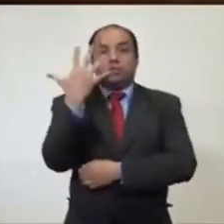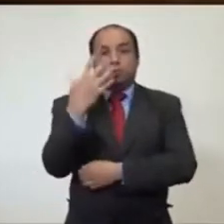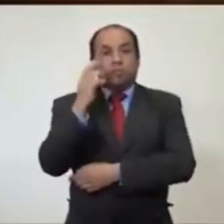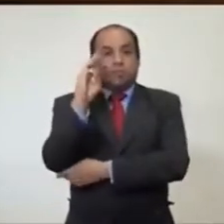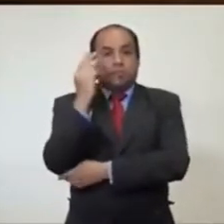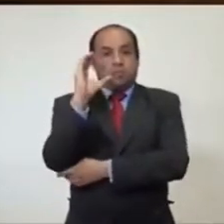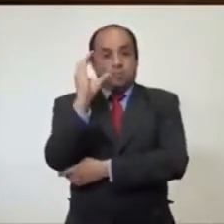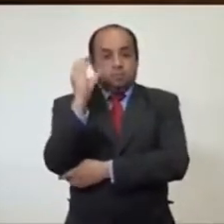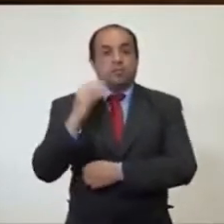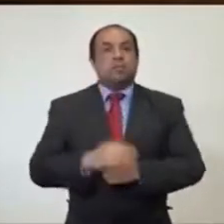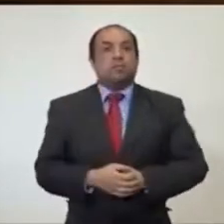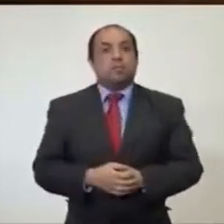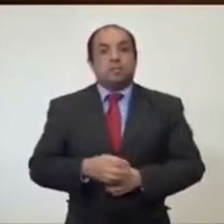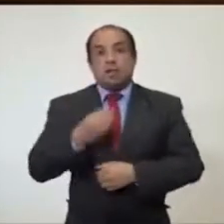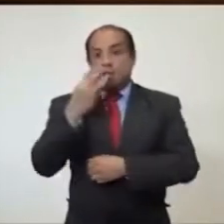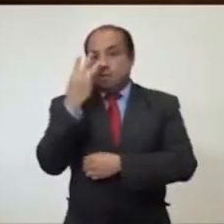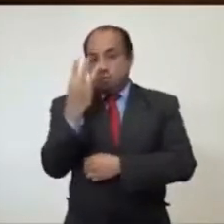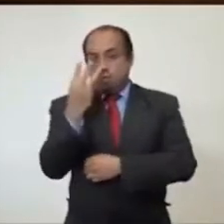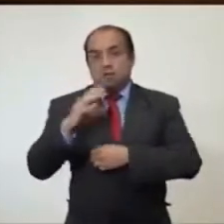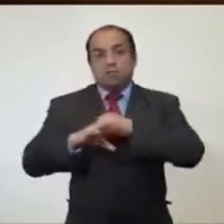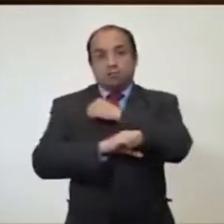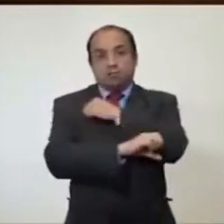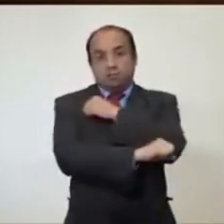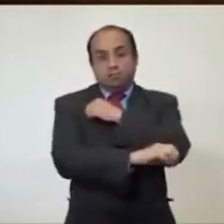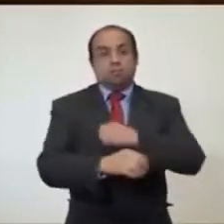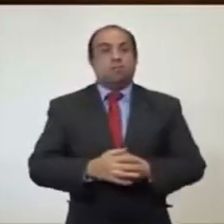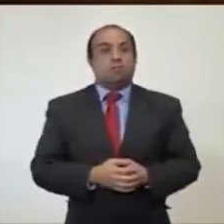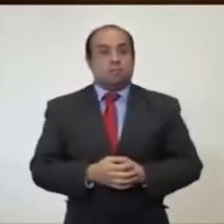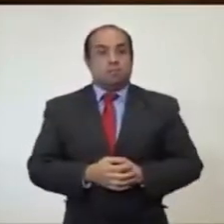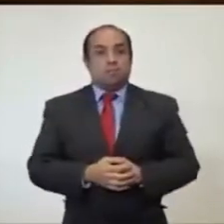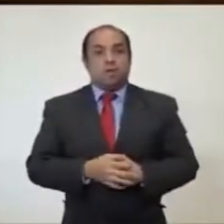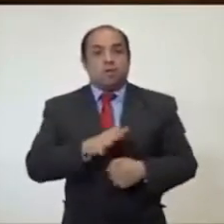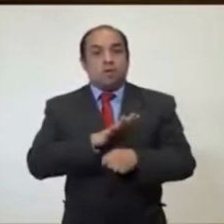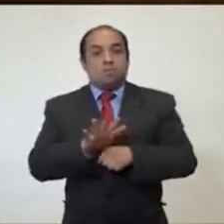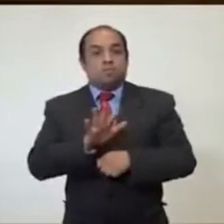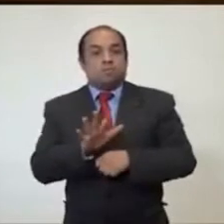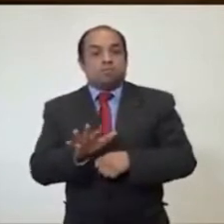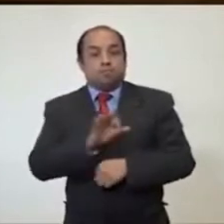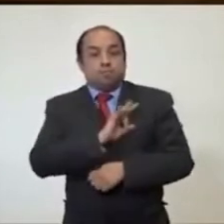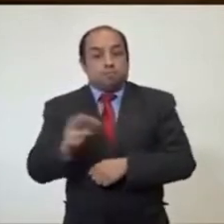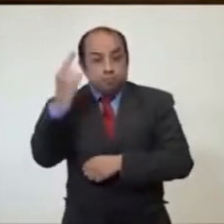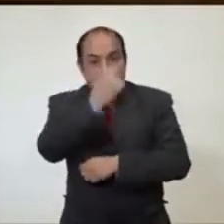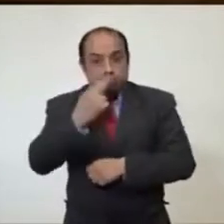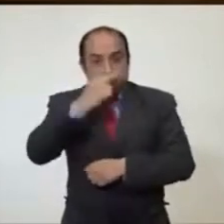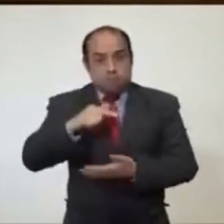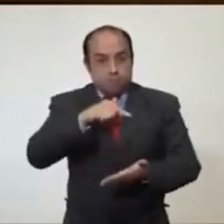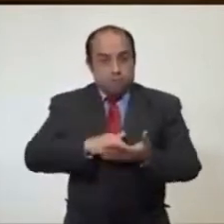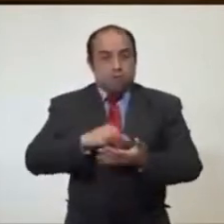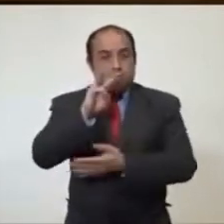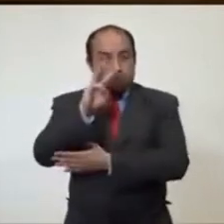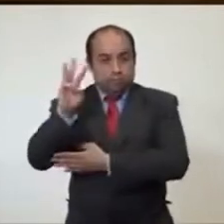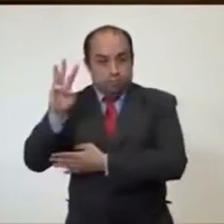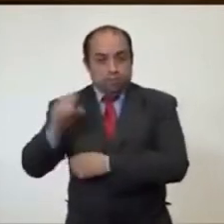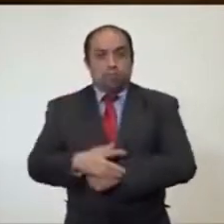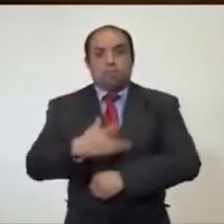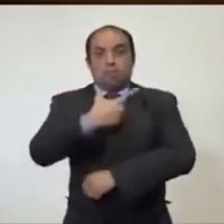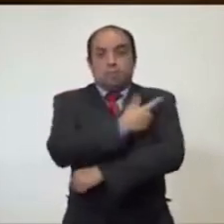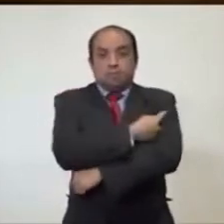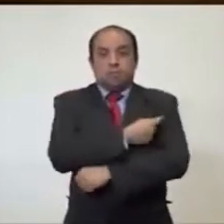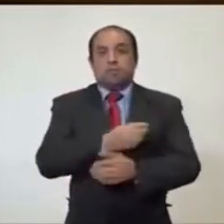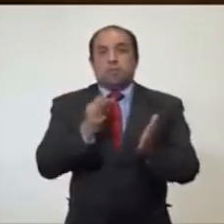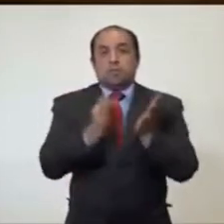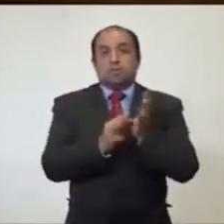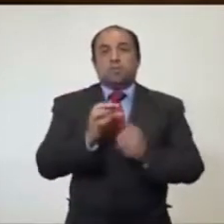cinco en magdalena contreras y tres en cuajimalpa las cuales puedes consultar en el sitio www